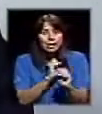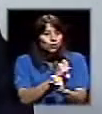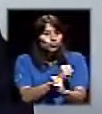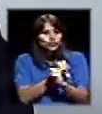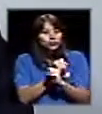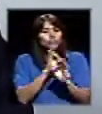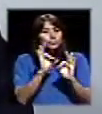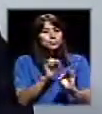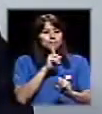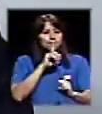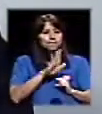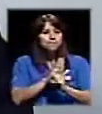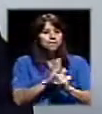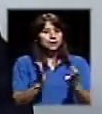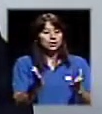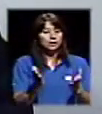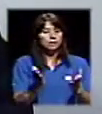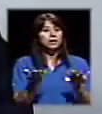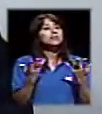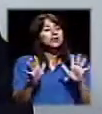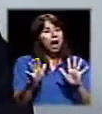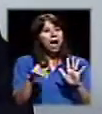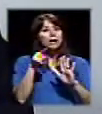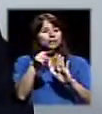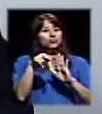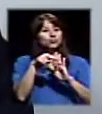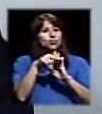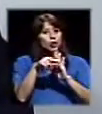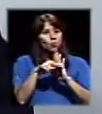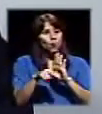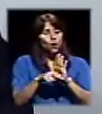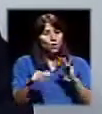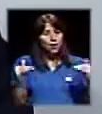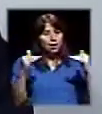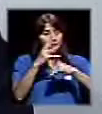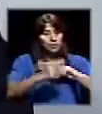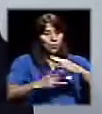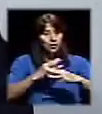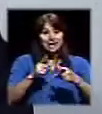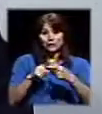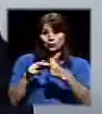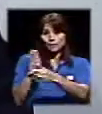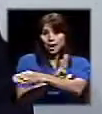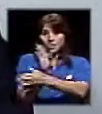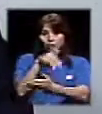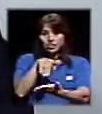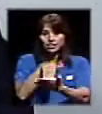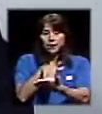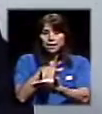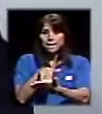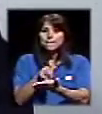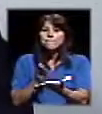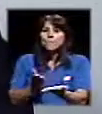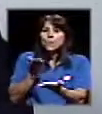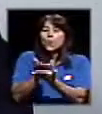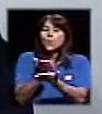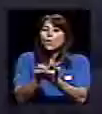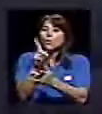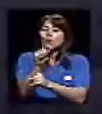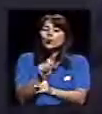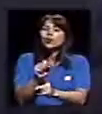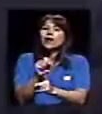seguro, cosa que es una norma ya a nivel mundial. Entonces el Central propone un esquema de seguro que proteja las